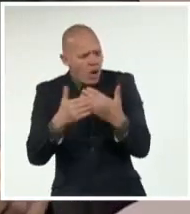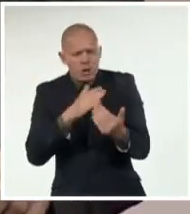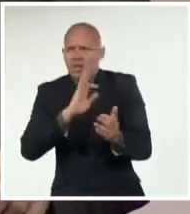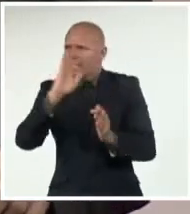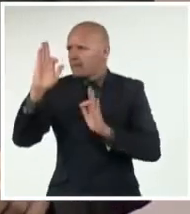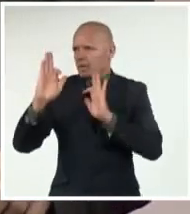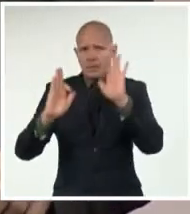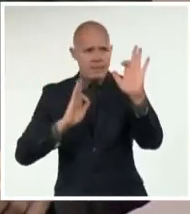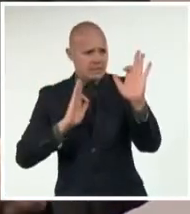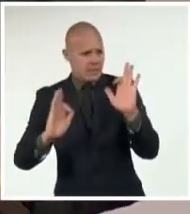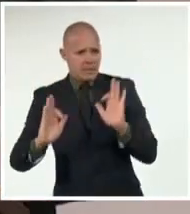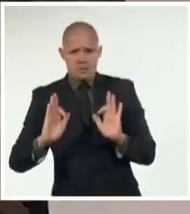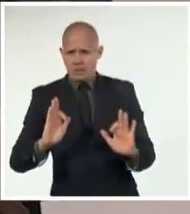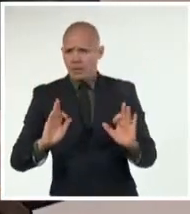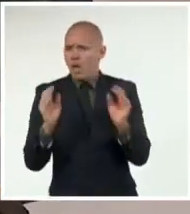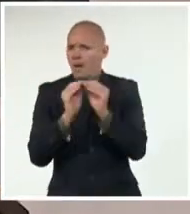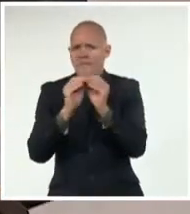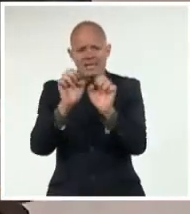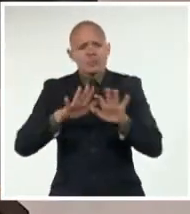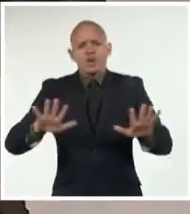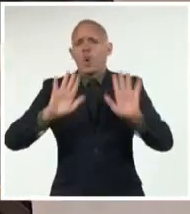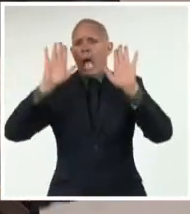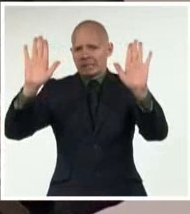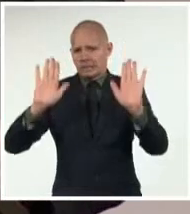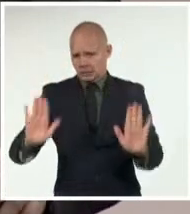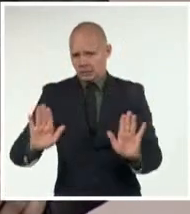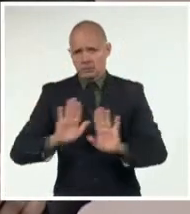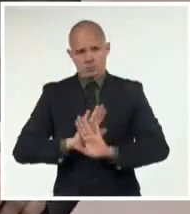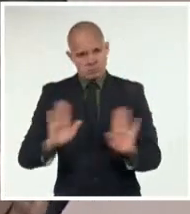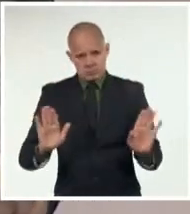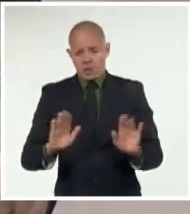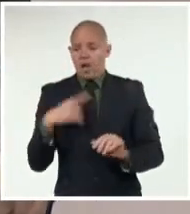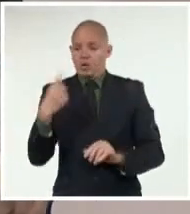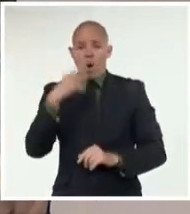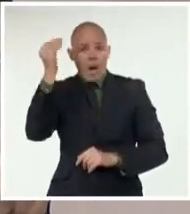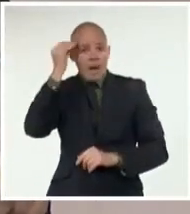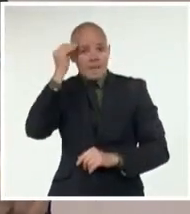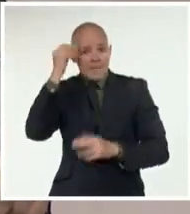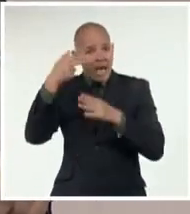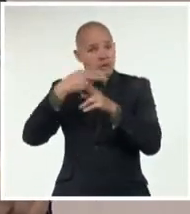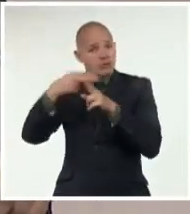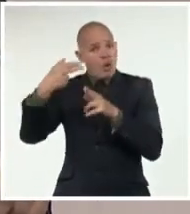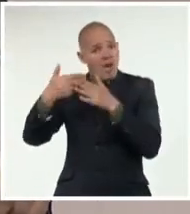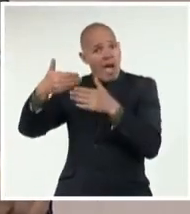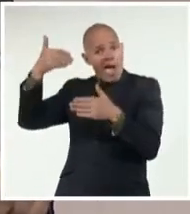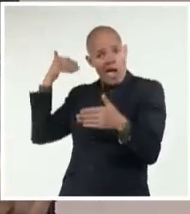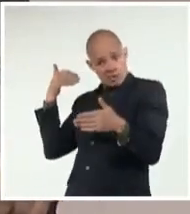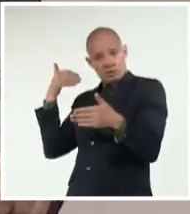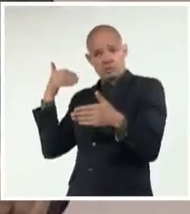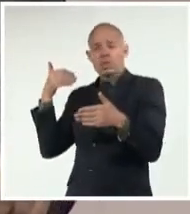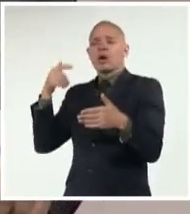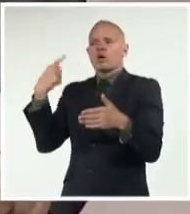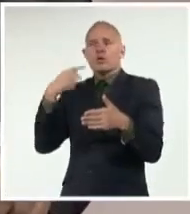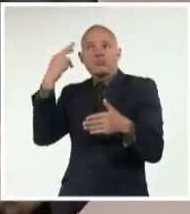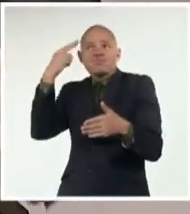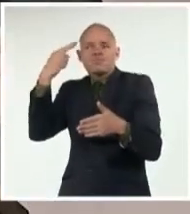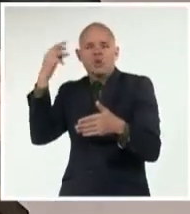realidad concreta. Aprendamos de las experiencias emanadas de historias de lucha y